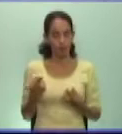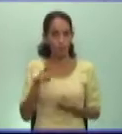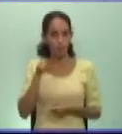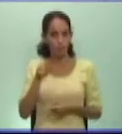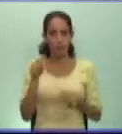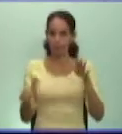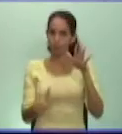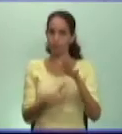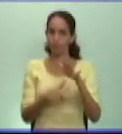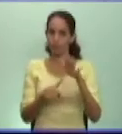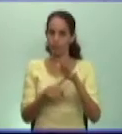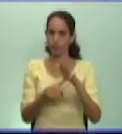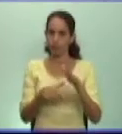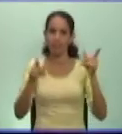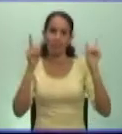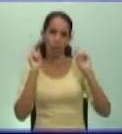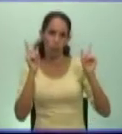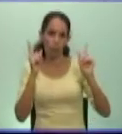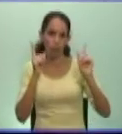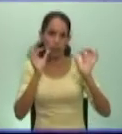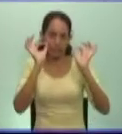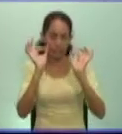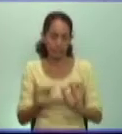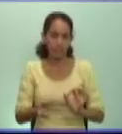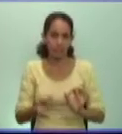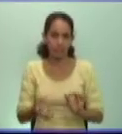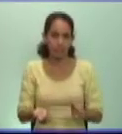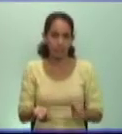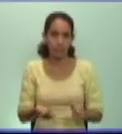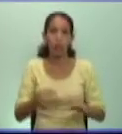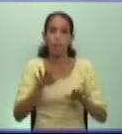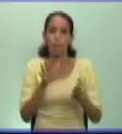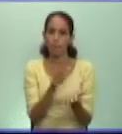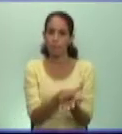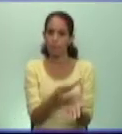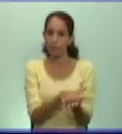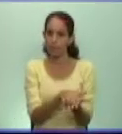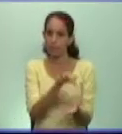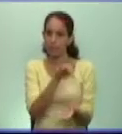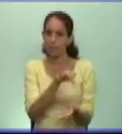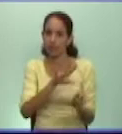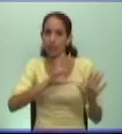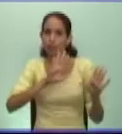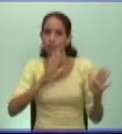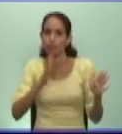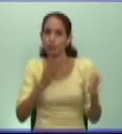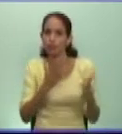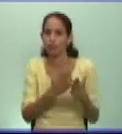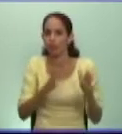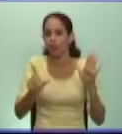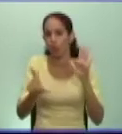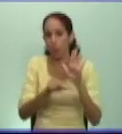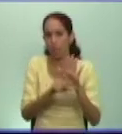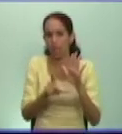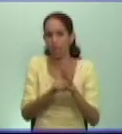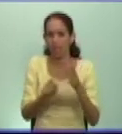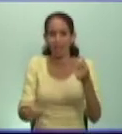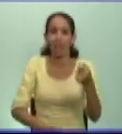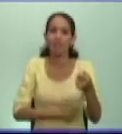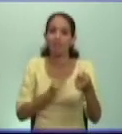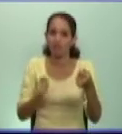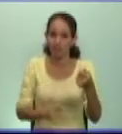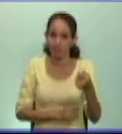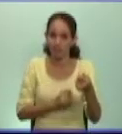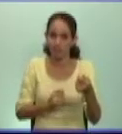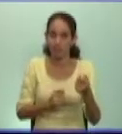Él plantea llevar a cabo y mantener toda la teoría esta que tiene que ver con la Guerra Fría, la